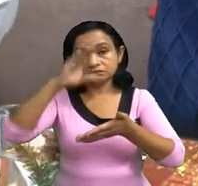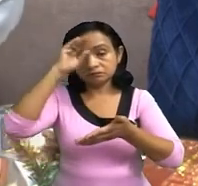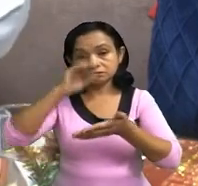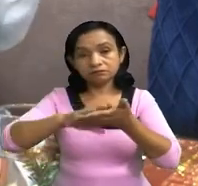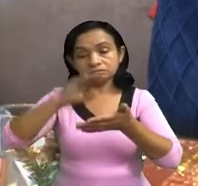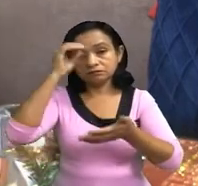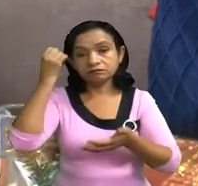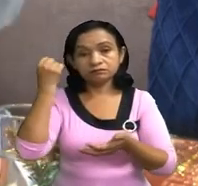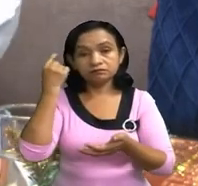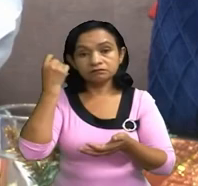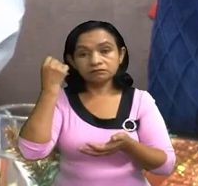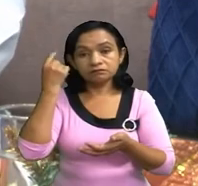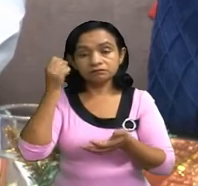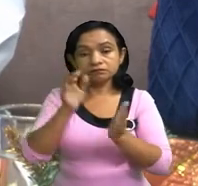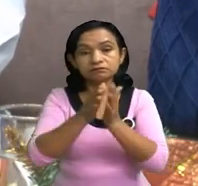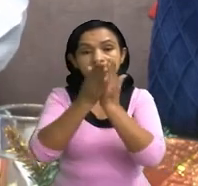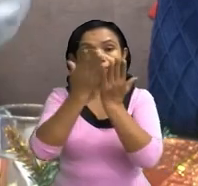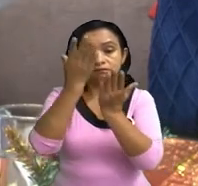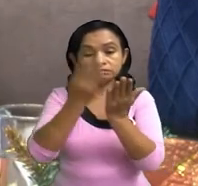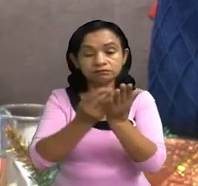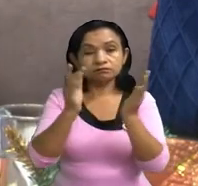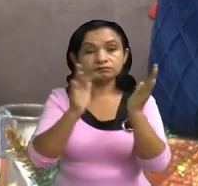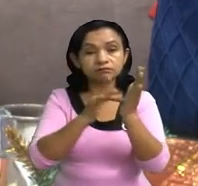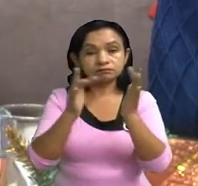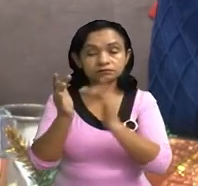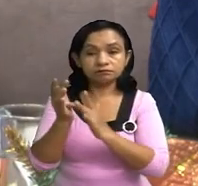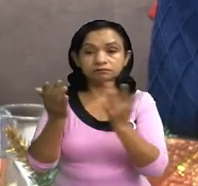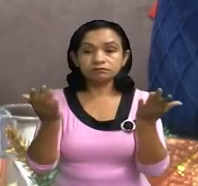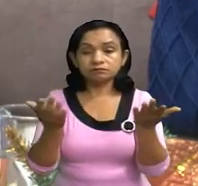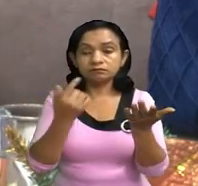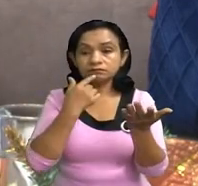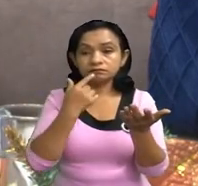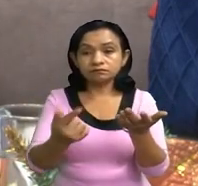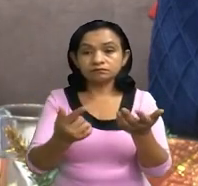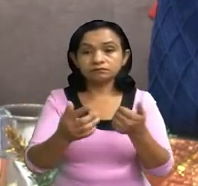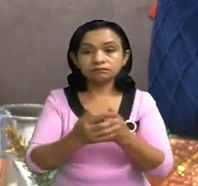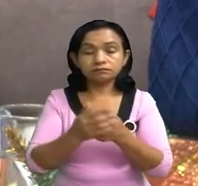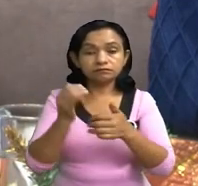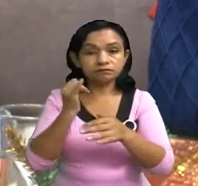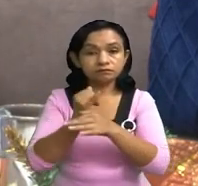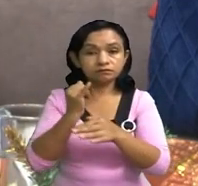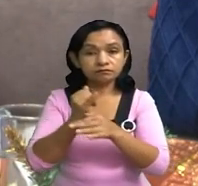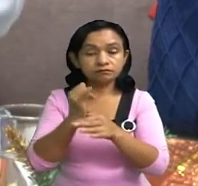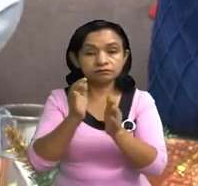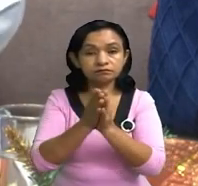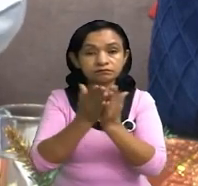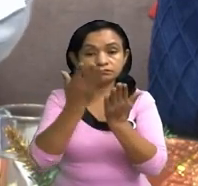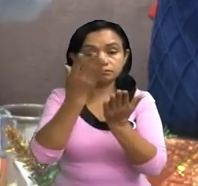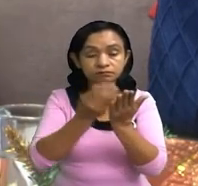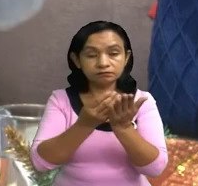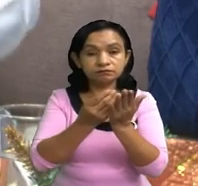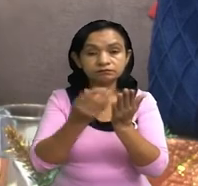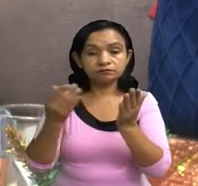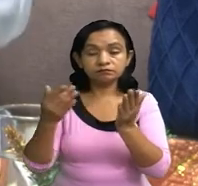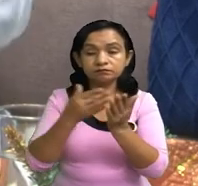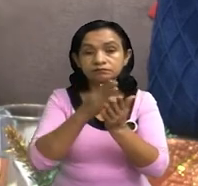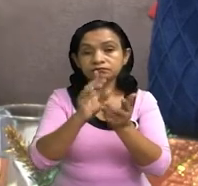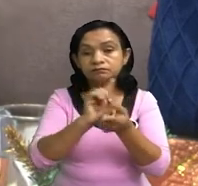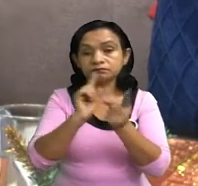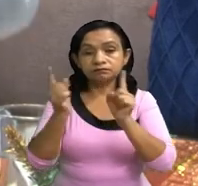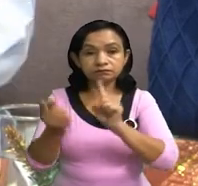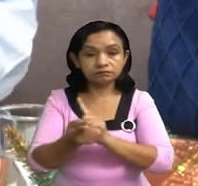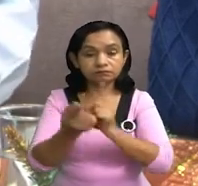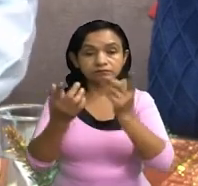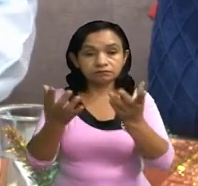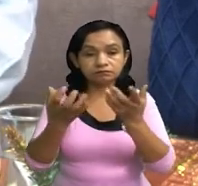entender el Evangelio de Cristo. Y el Evangelio de Cristo en la Iglesia Católica ha sido tergiversado. Entonces nosotros queremos que